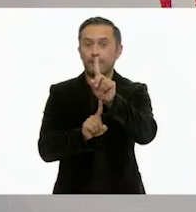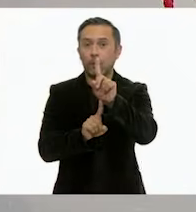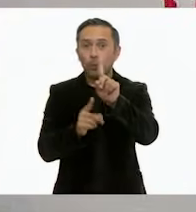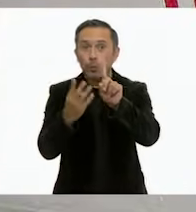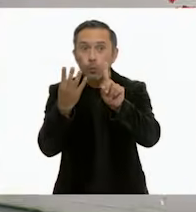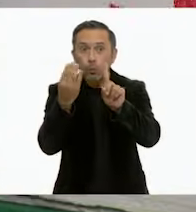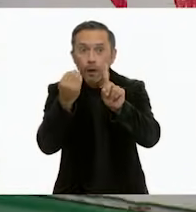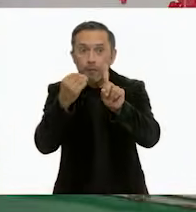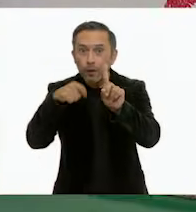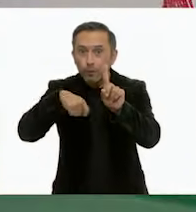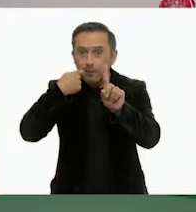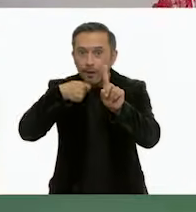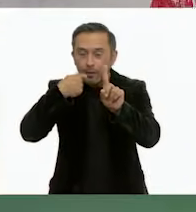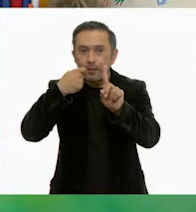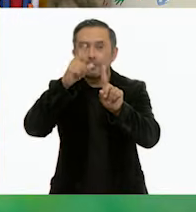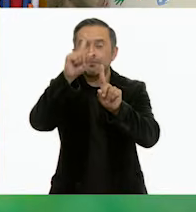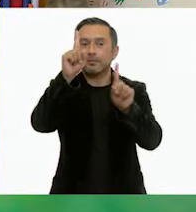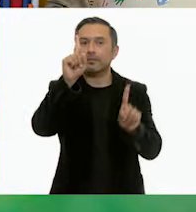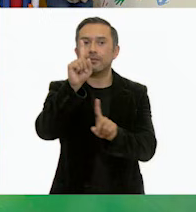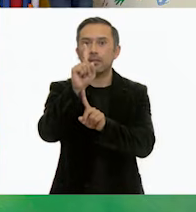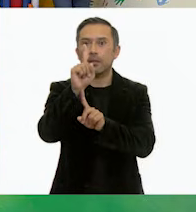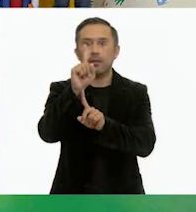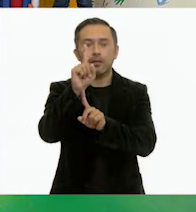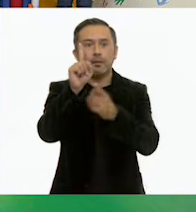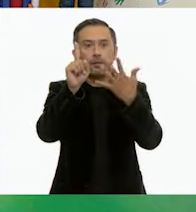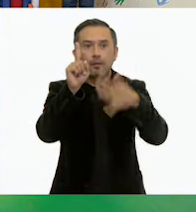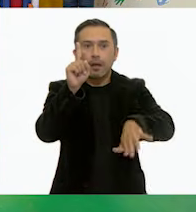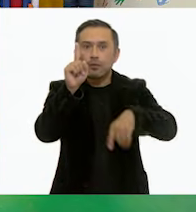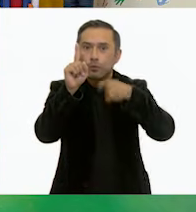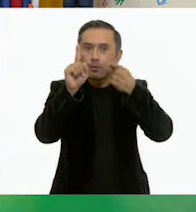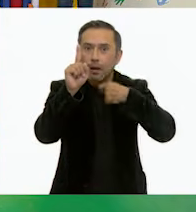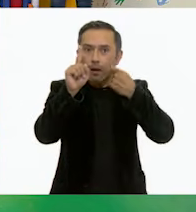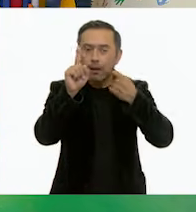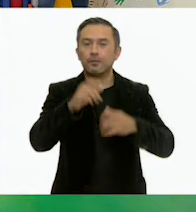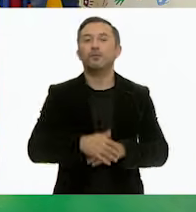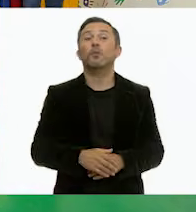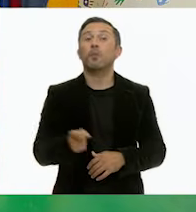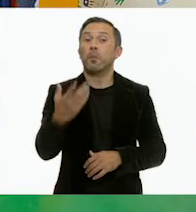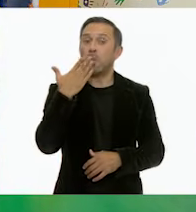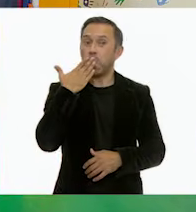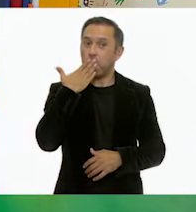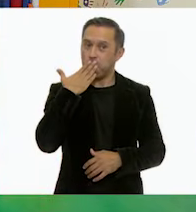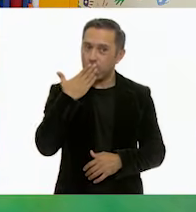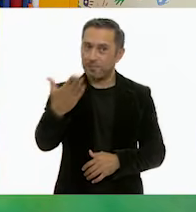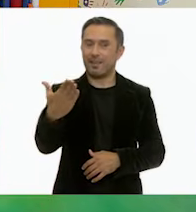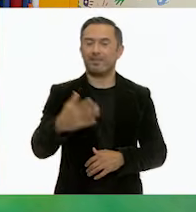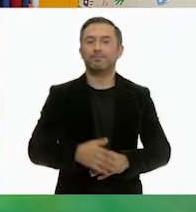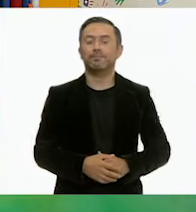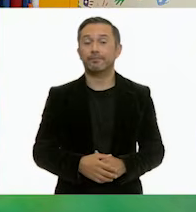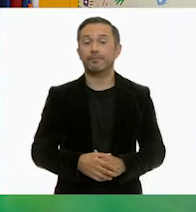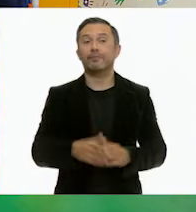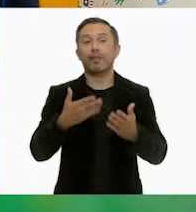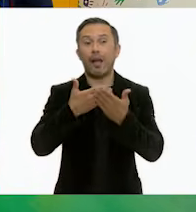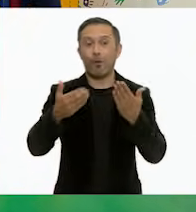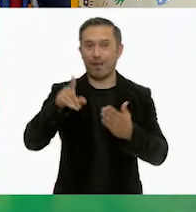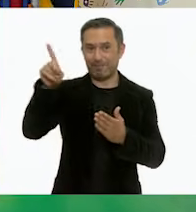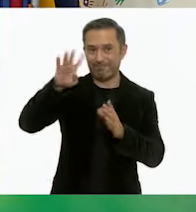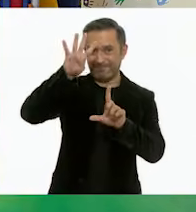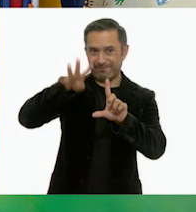9 cucharas, 10 cucharas. Muy bien, Alexia. Vamos a anotarlo ahora en nuestra tabla.